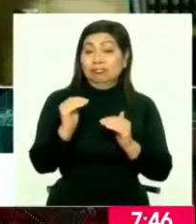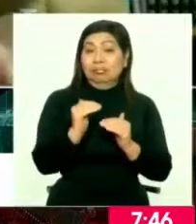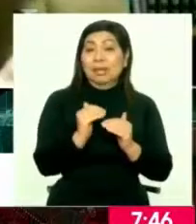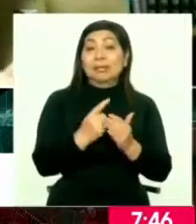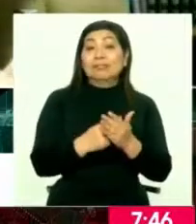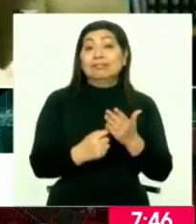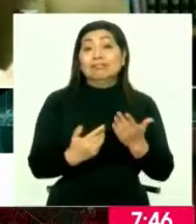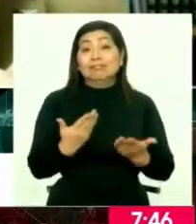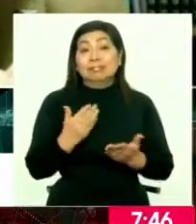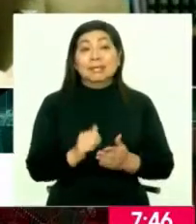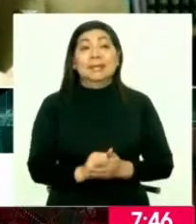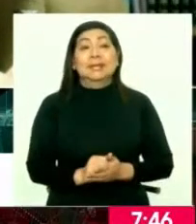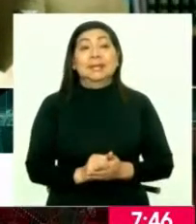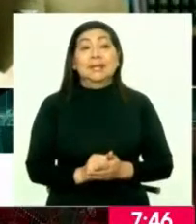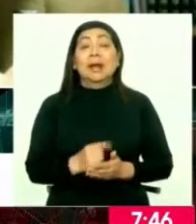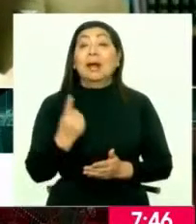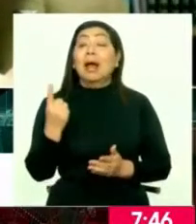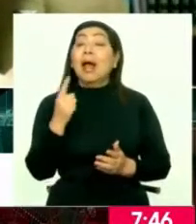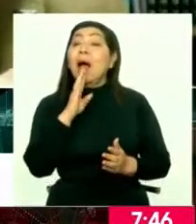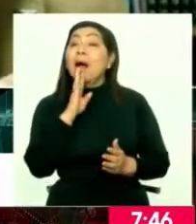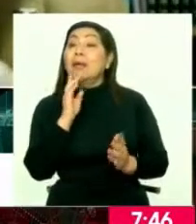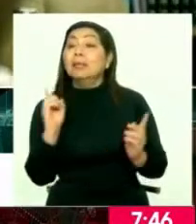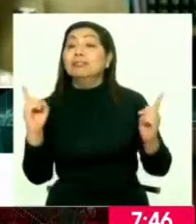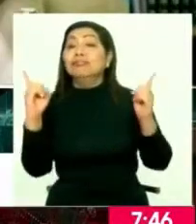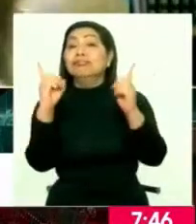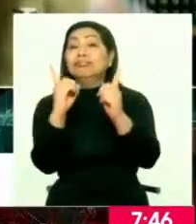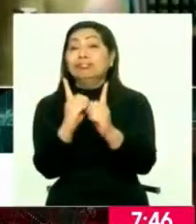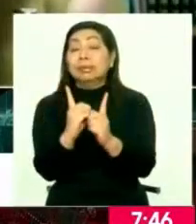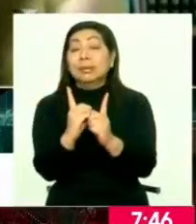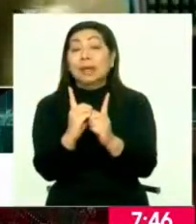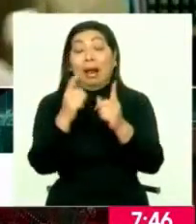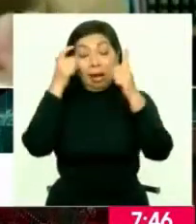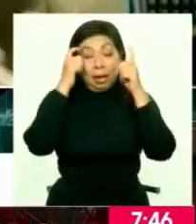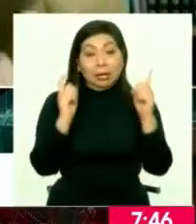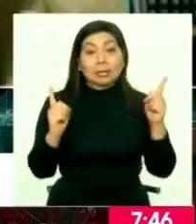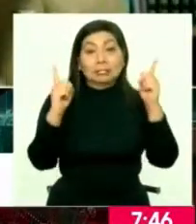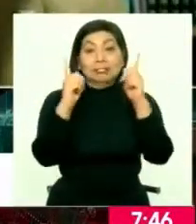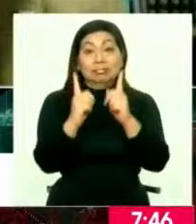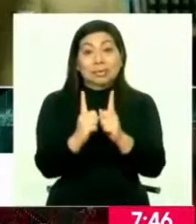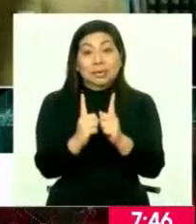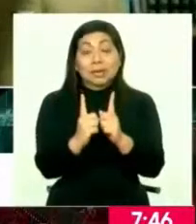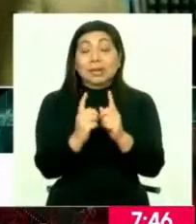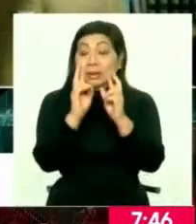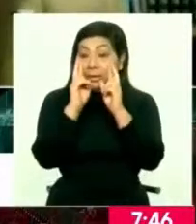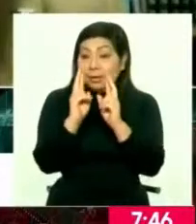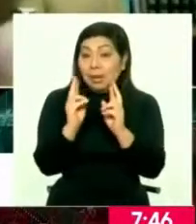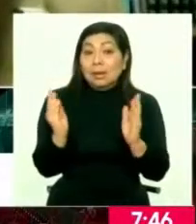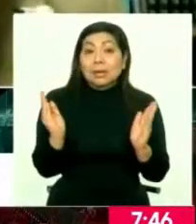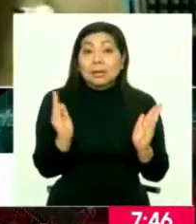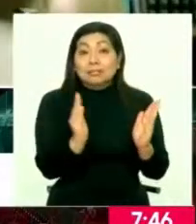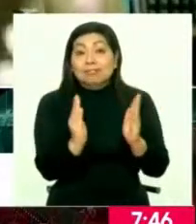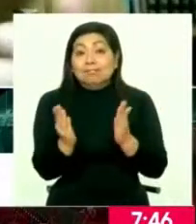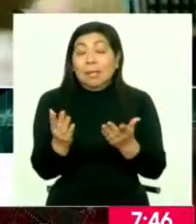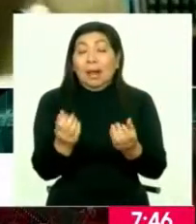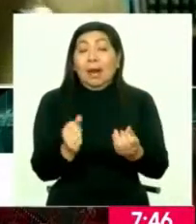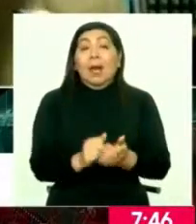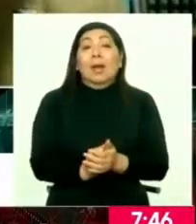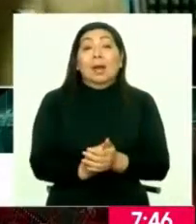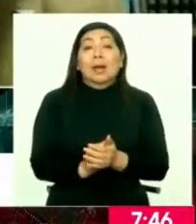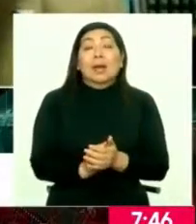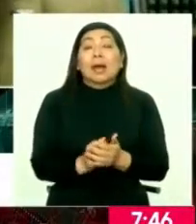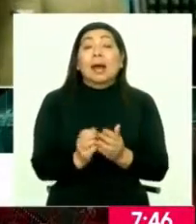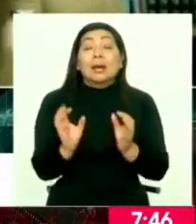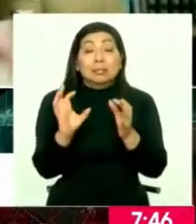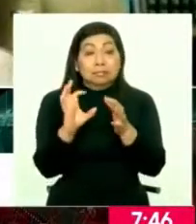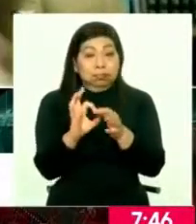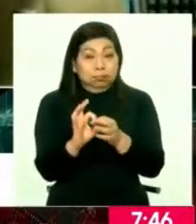las decisiones del primer ministro, muestra anuencia, digamos, para que, por ejemplo, el Reino